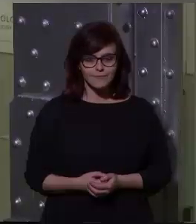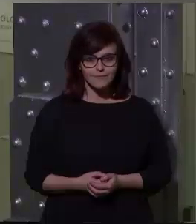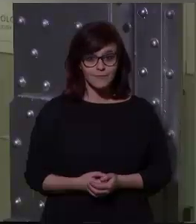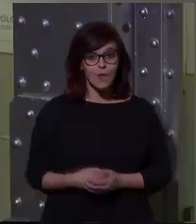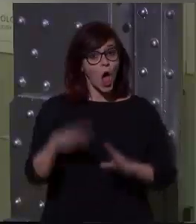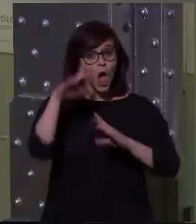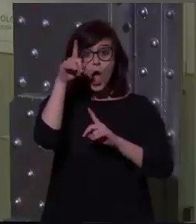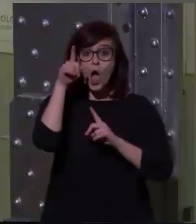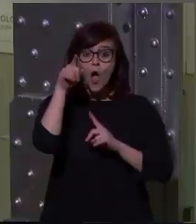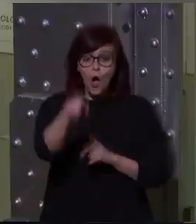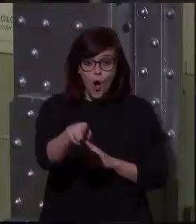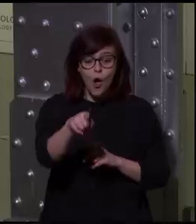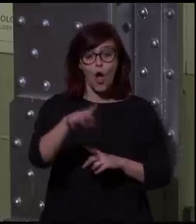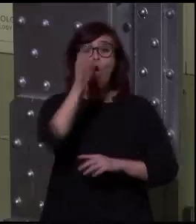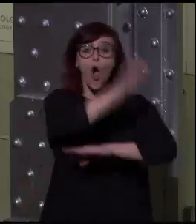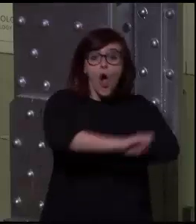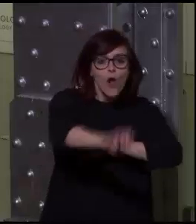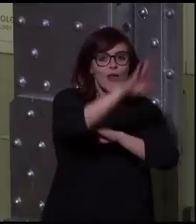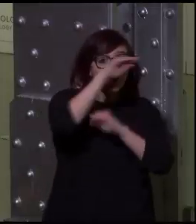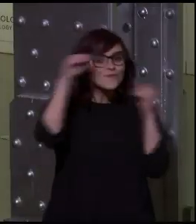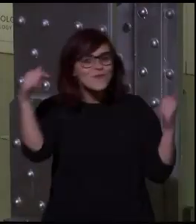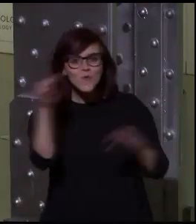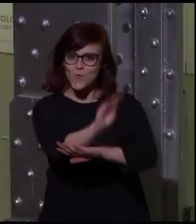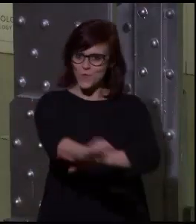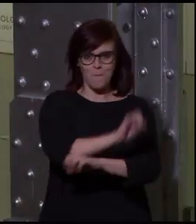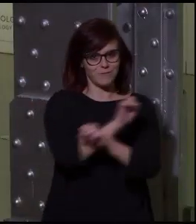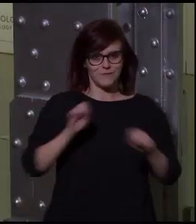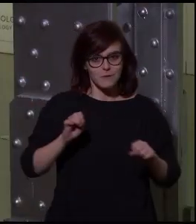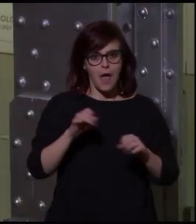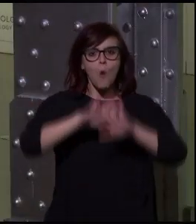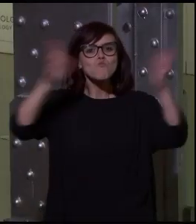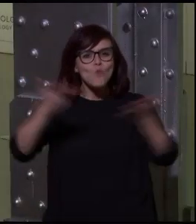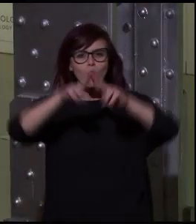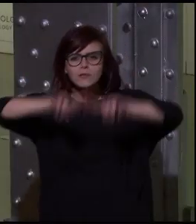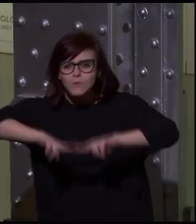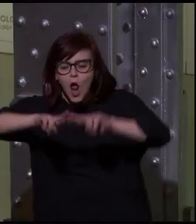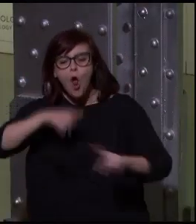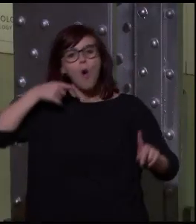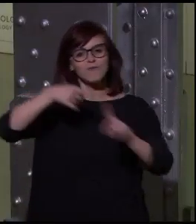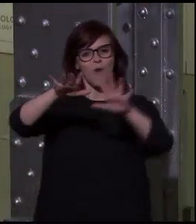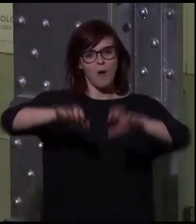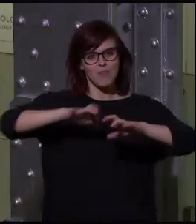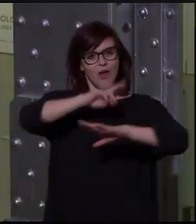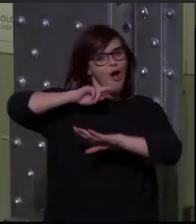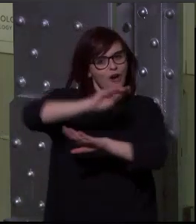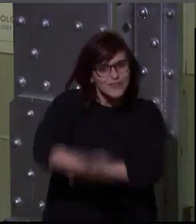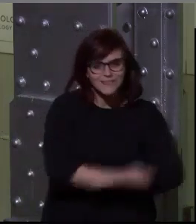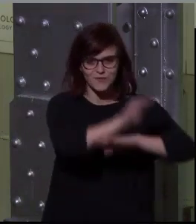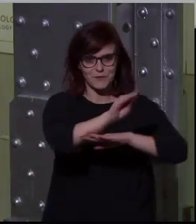No te olvides de cuidar los océanos. Exploramos el mundo para aprender a conservarlo.